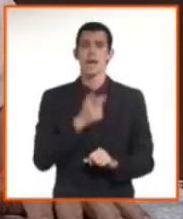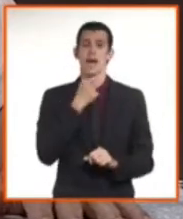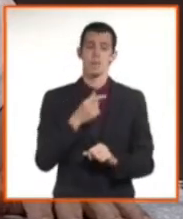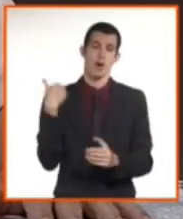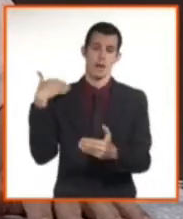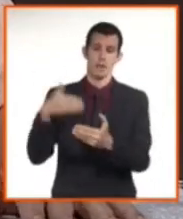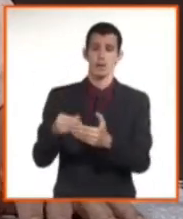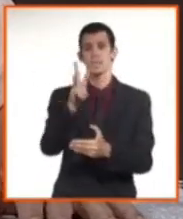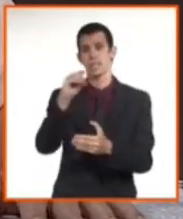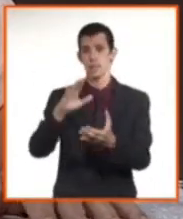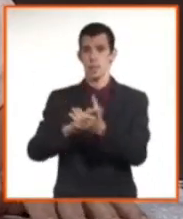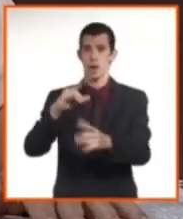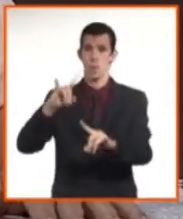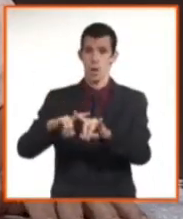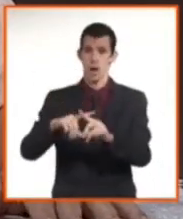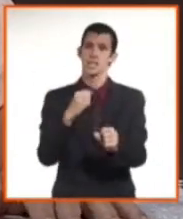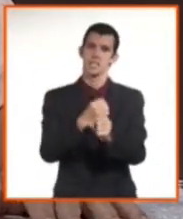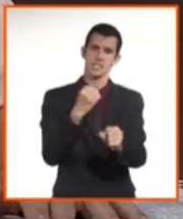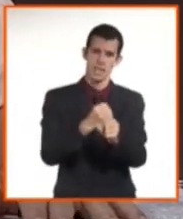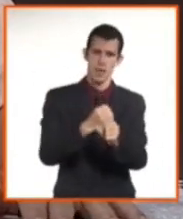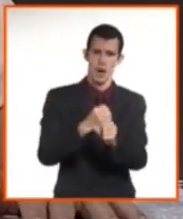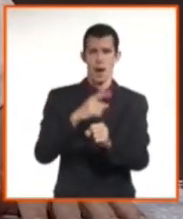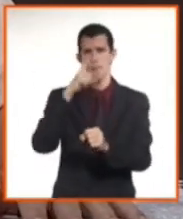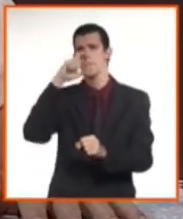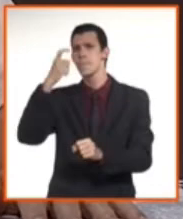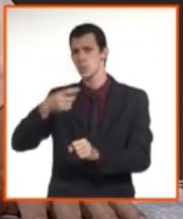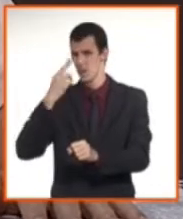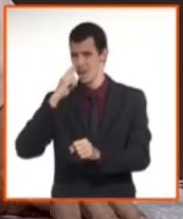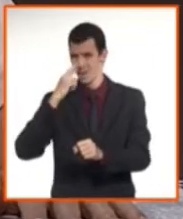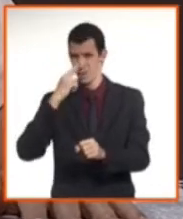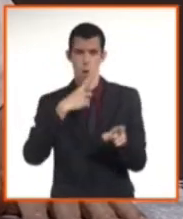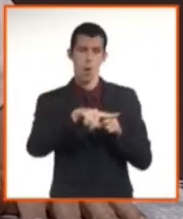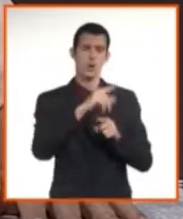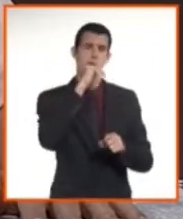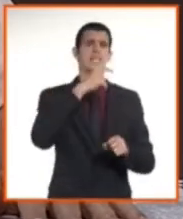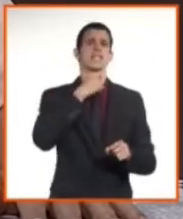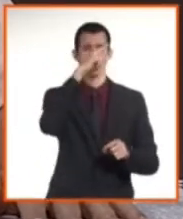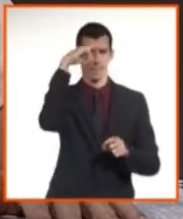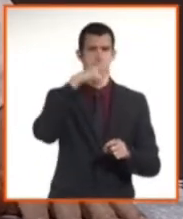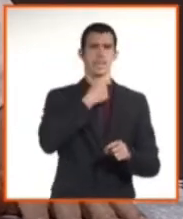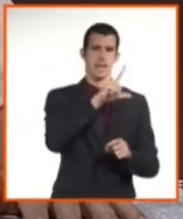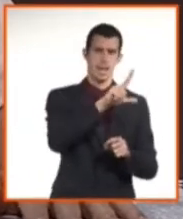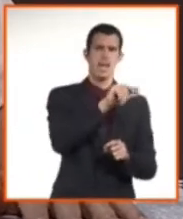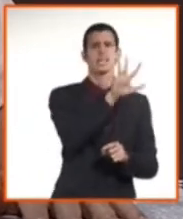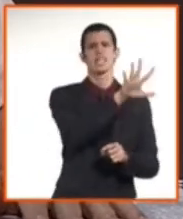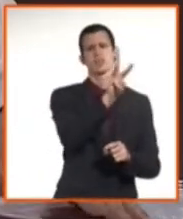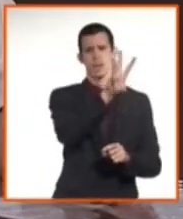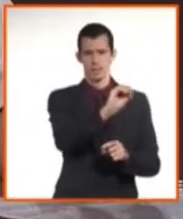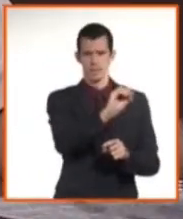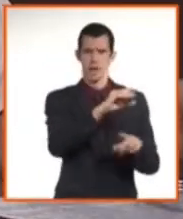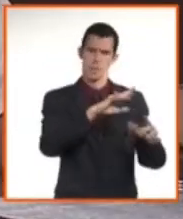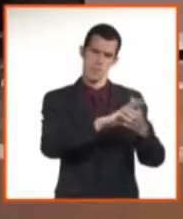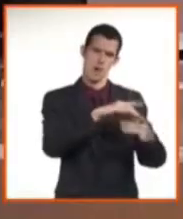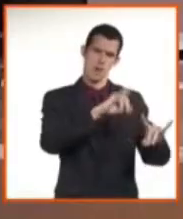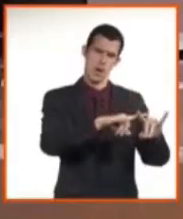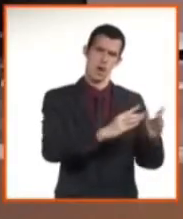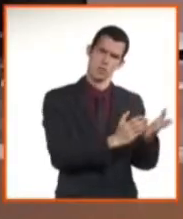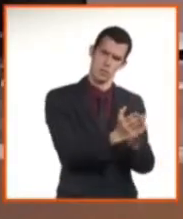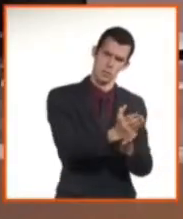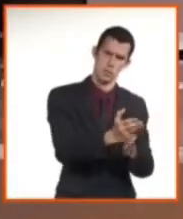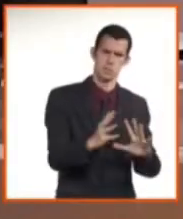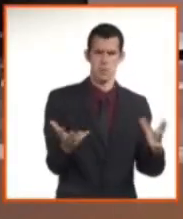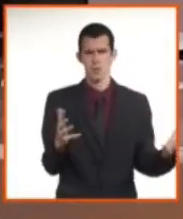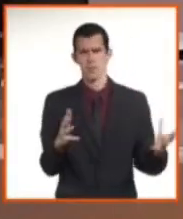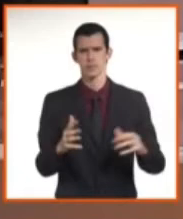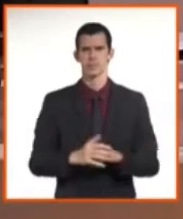logrando unos 560 megawatts como promedio para enfrentar la demanda del sistema. Un poco más de 30, un poco más de